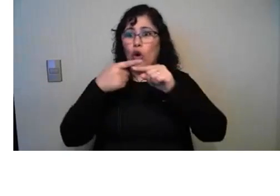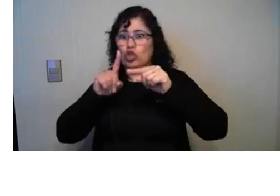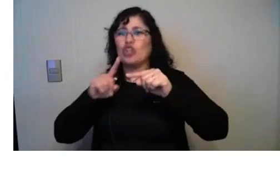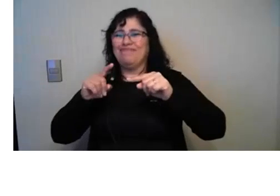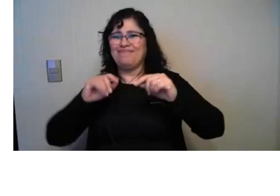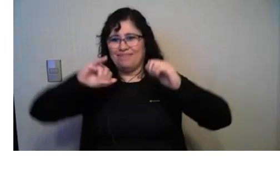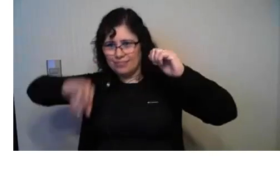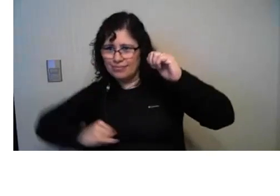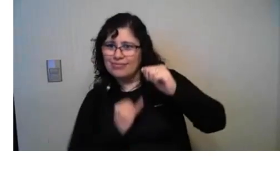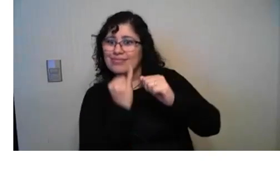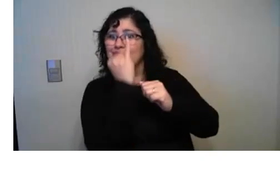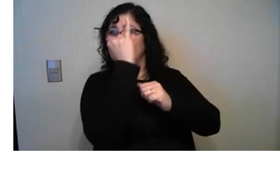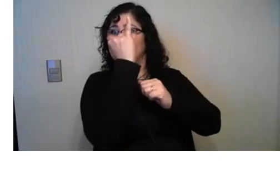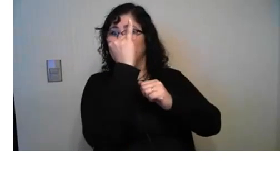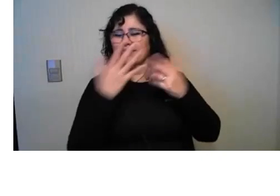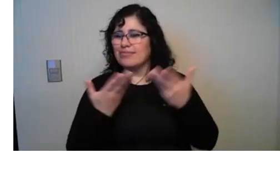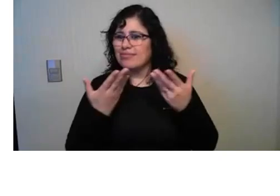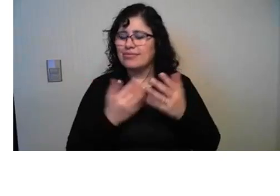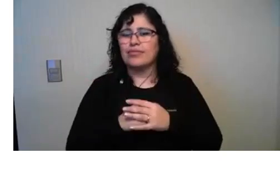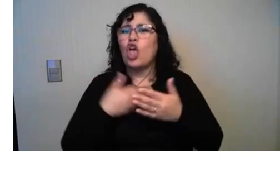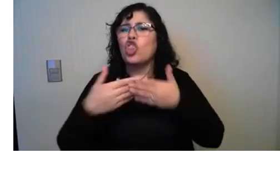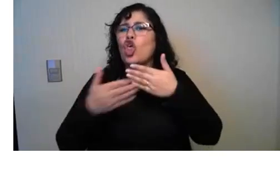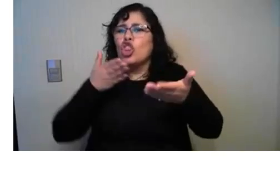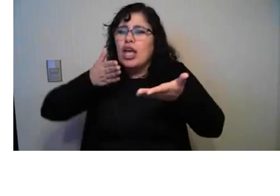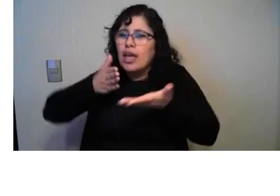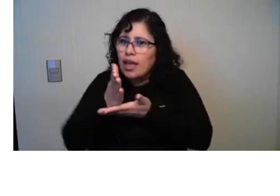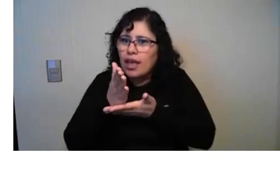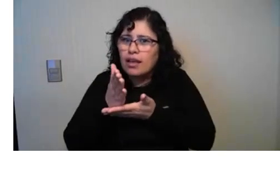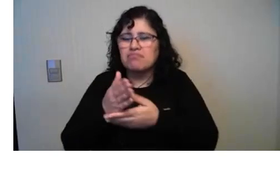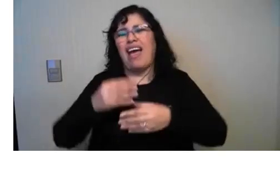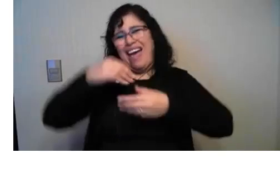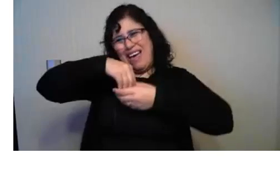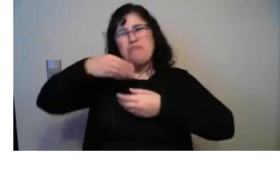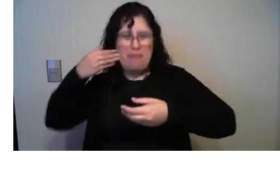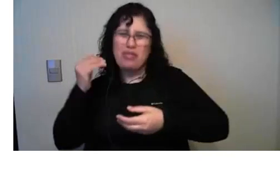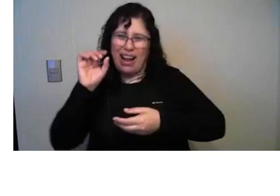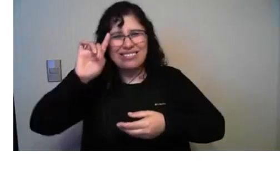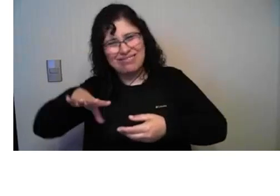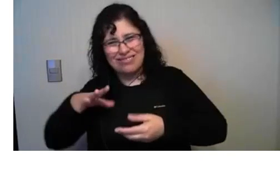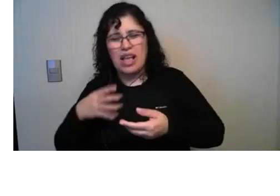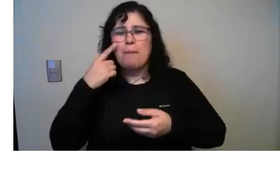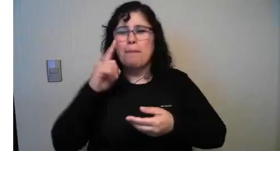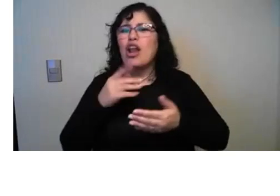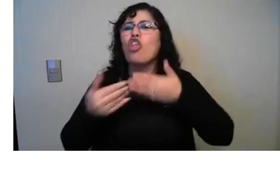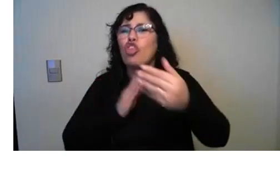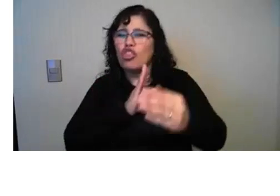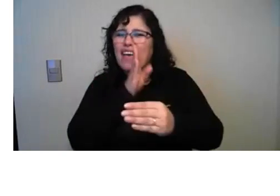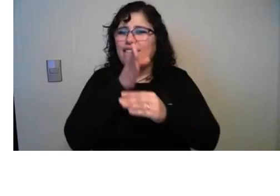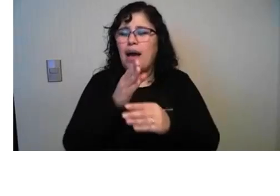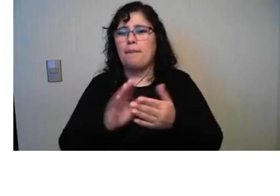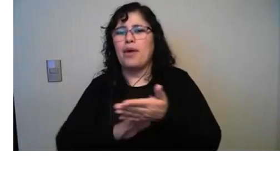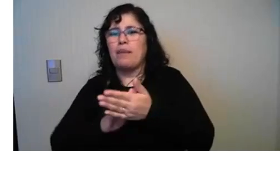importante es conocer de dónde se origina. Estamos claros de la médula espinal, pero hacia dónde llega, por ejemplo, el espino cerebeloso al